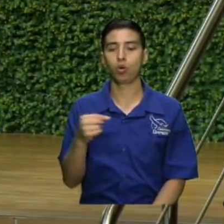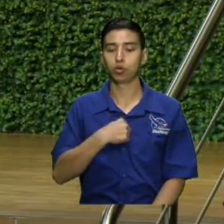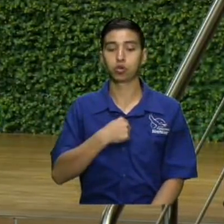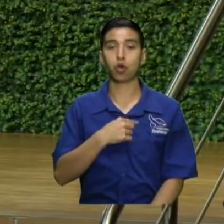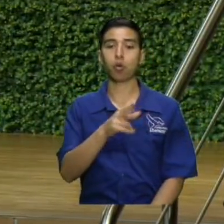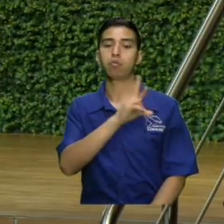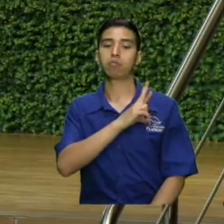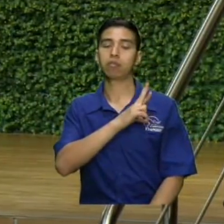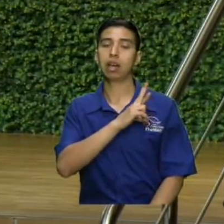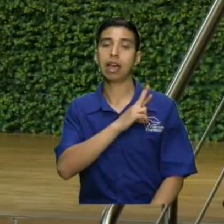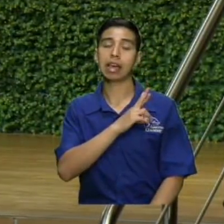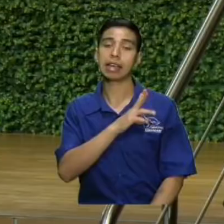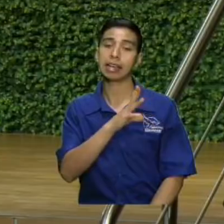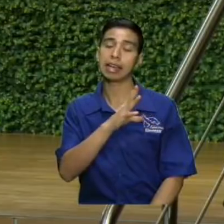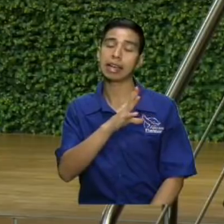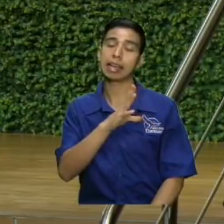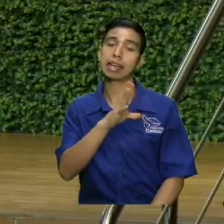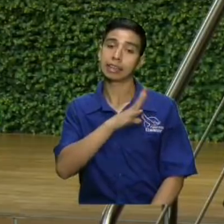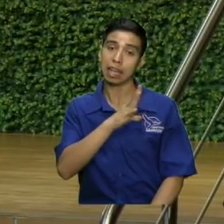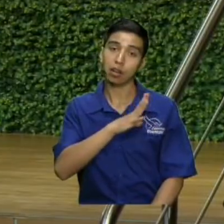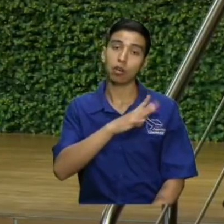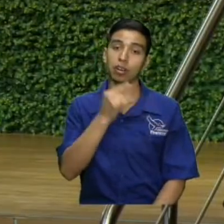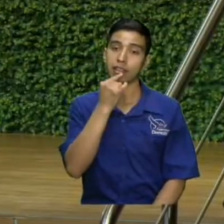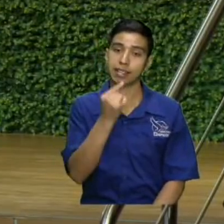Es más, anduve buscando en las religiones.